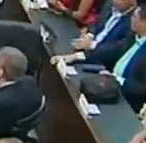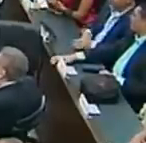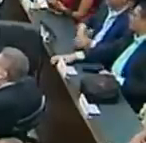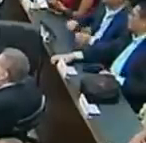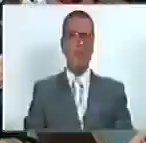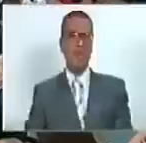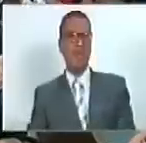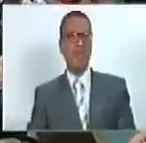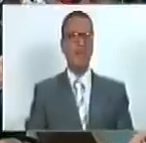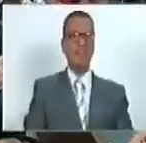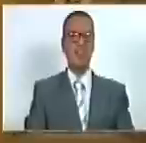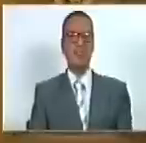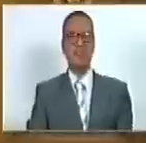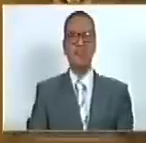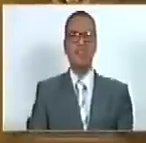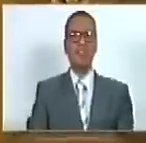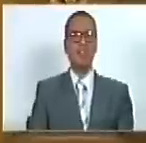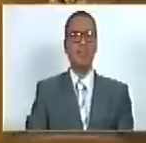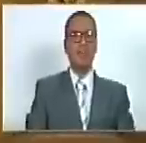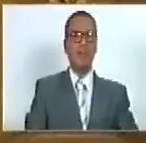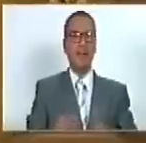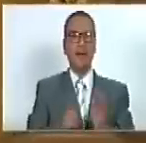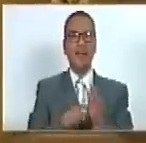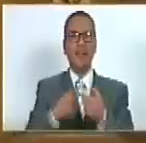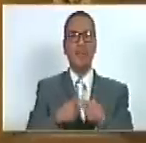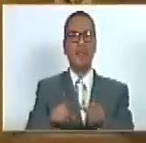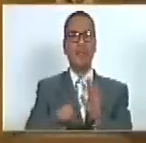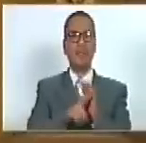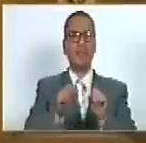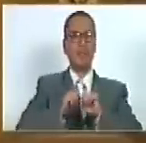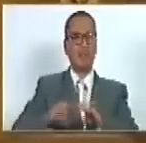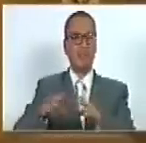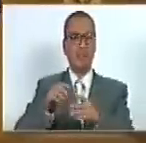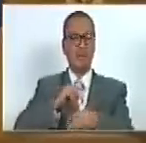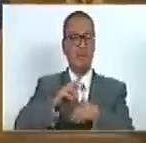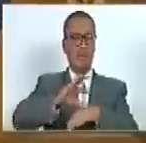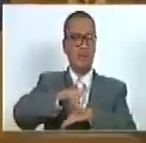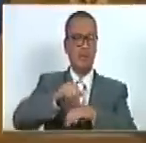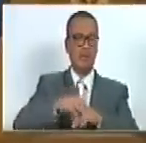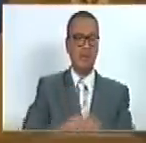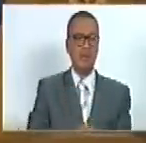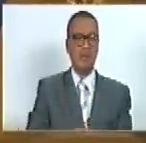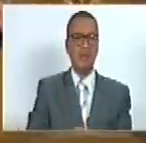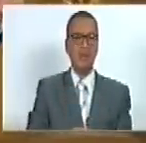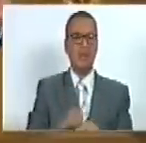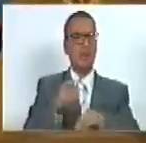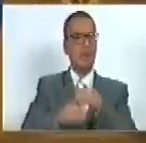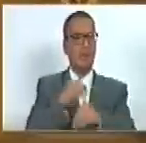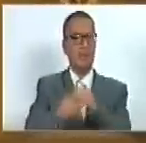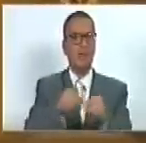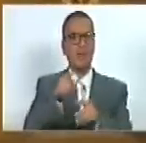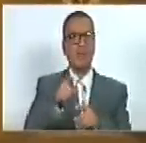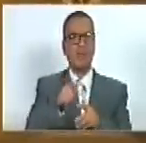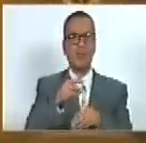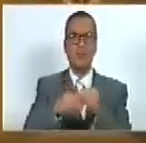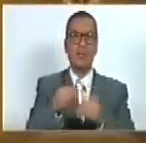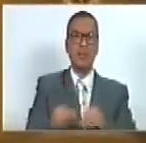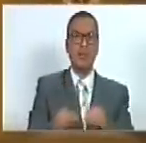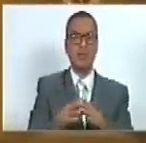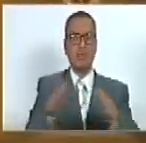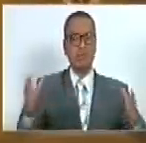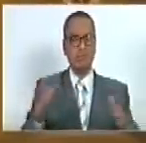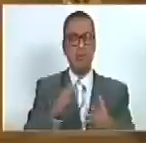Cito de memoria: la impunidad en los delitos hace que estos se cometan con